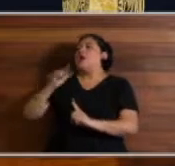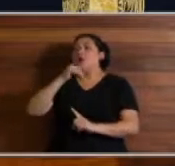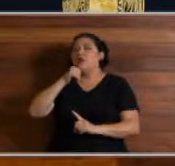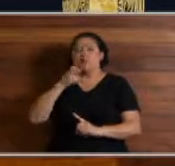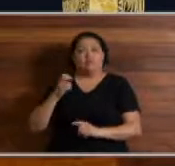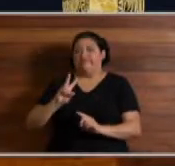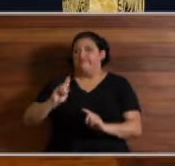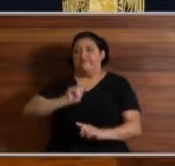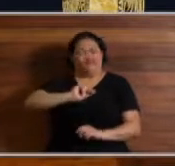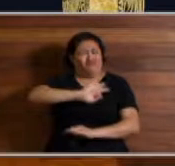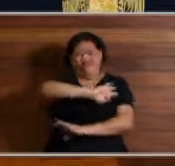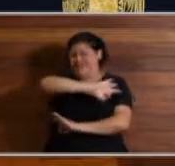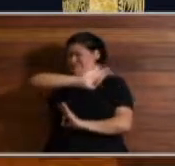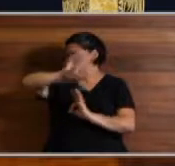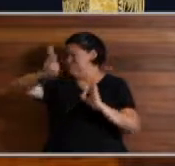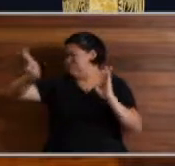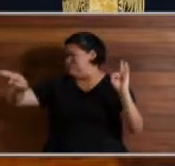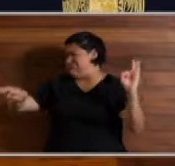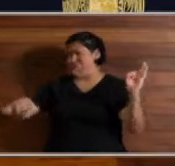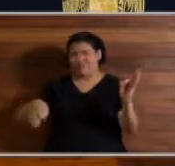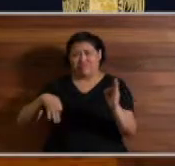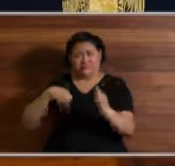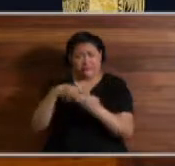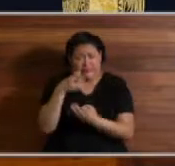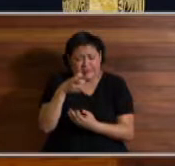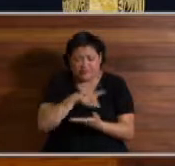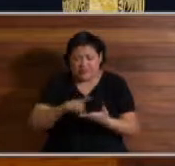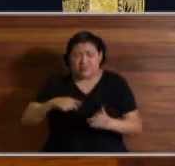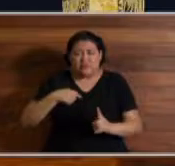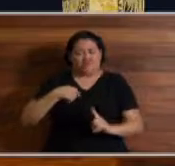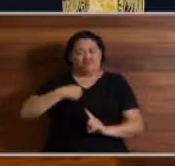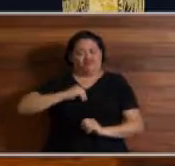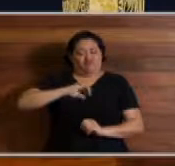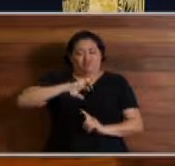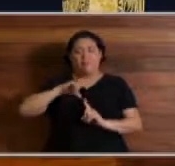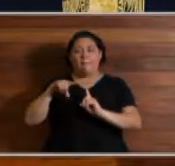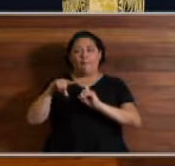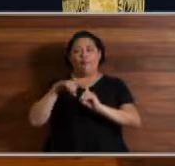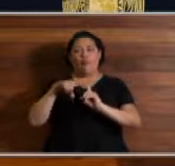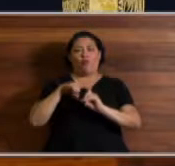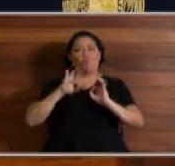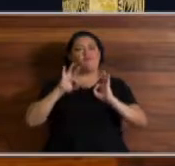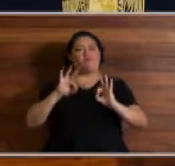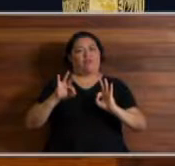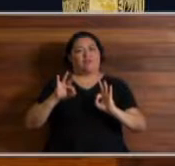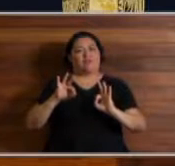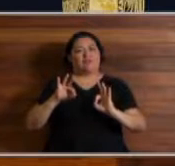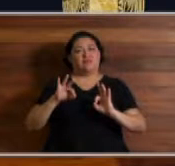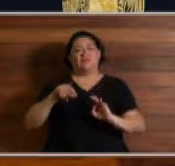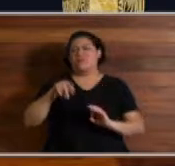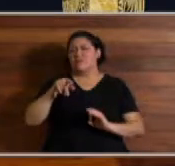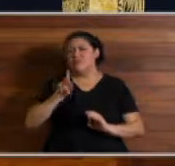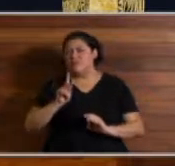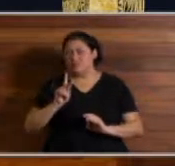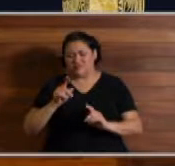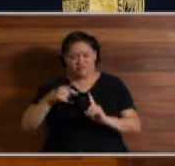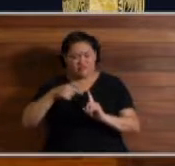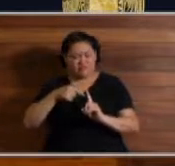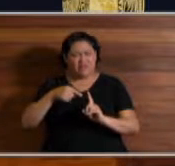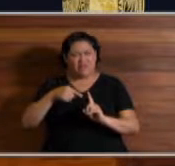diría, efectivamente, es el punto central. ¿Cómo llega a